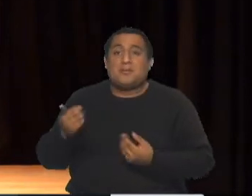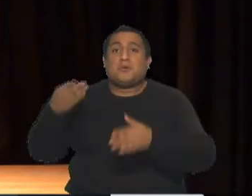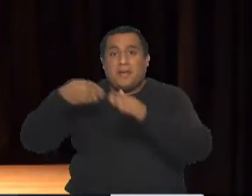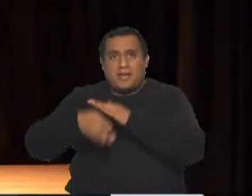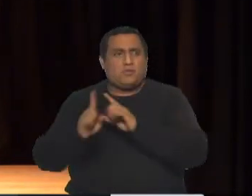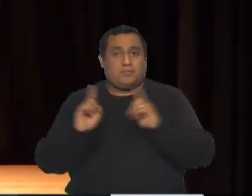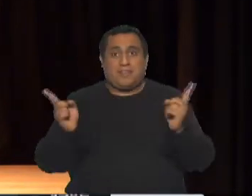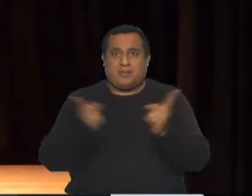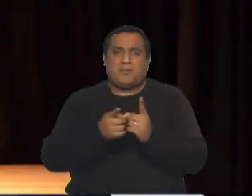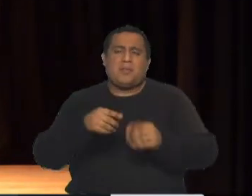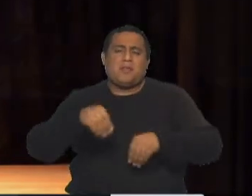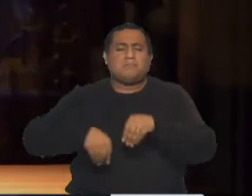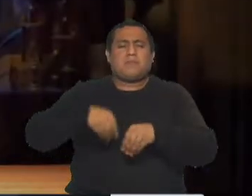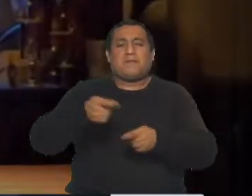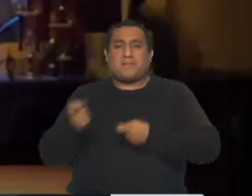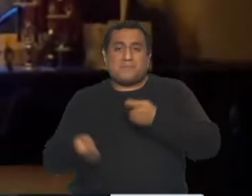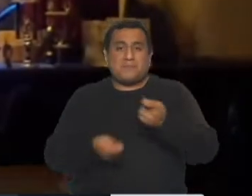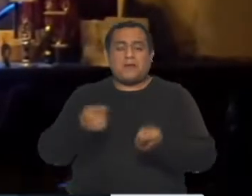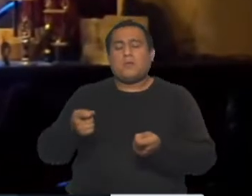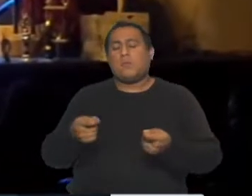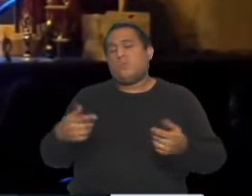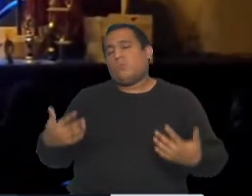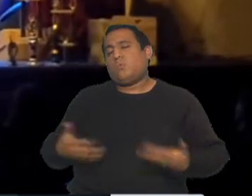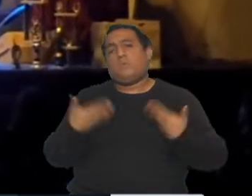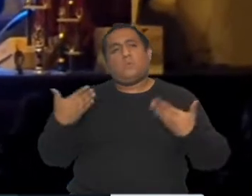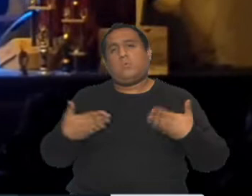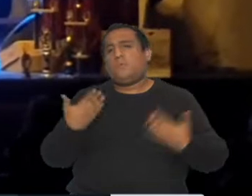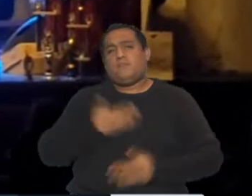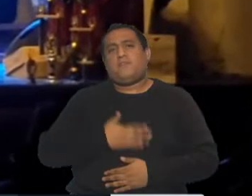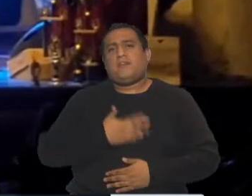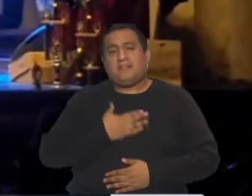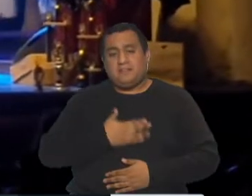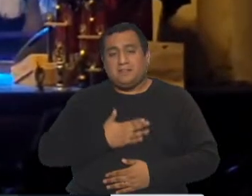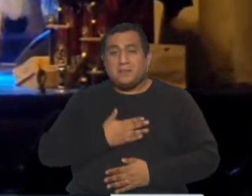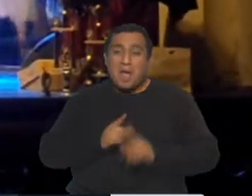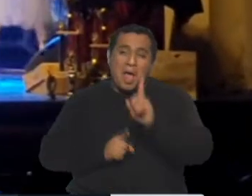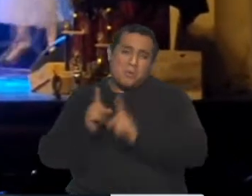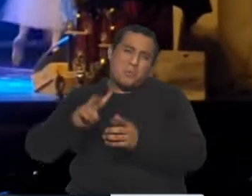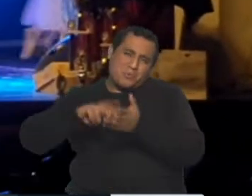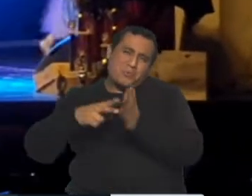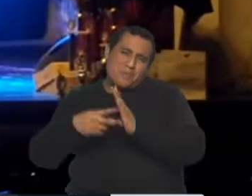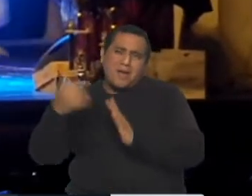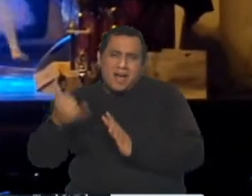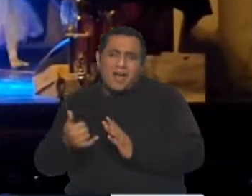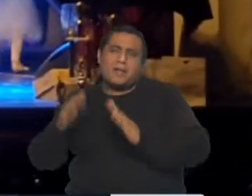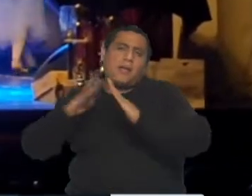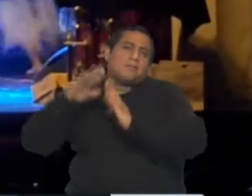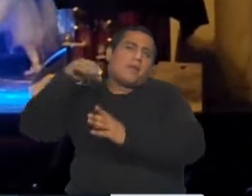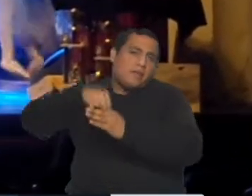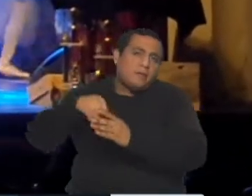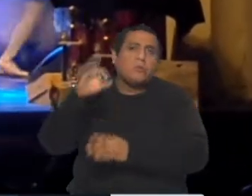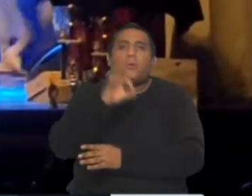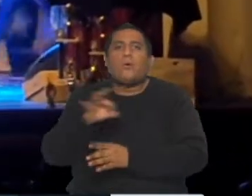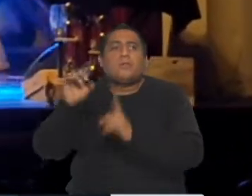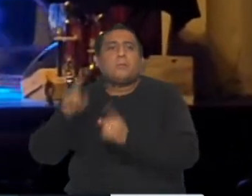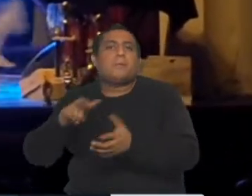danza y ese es el lugar de felicidad. O sea, muchos tienen por ahí problemas, obviamente, en sus casas o tienen